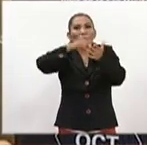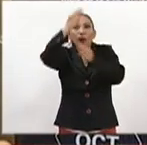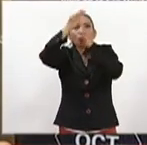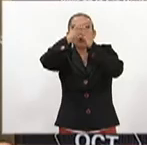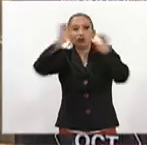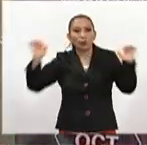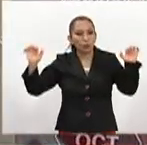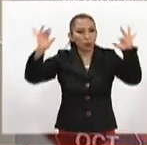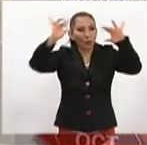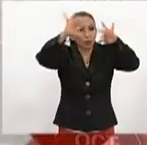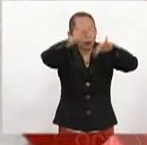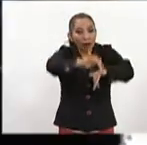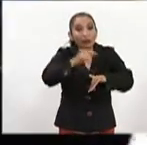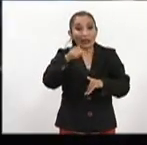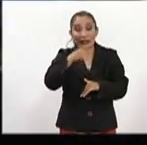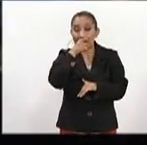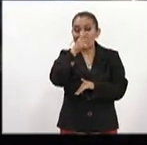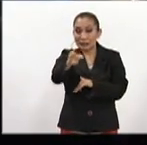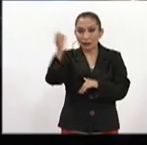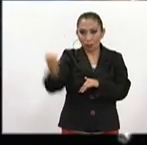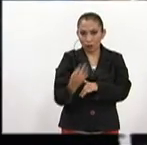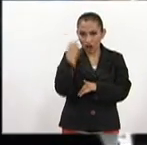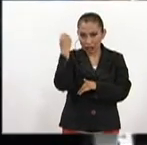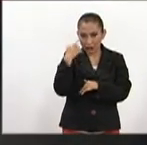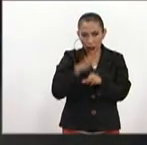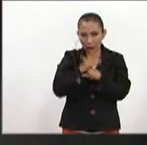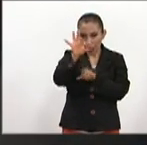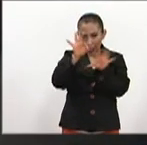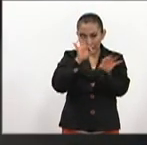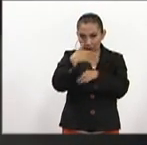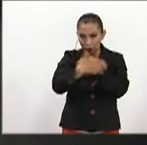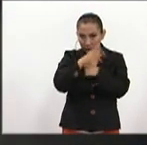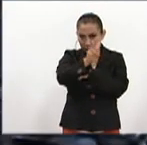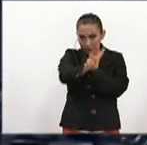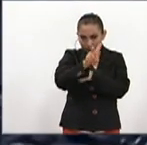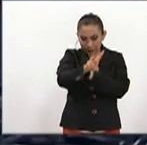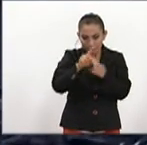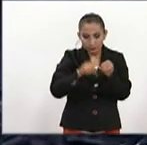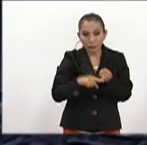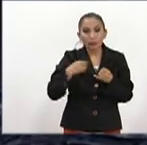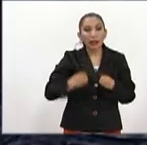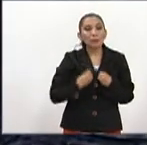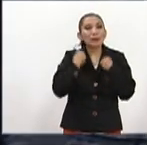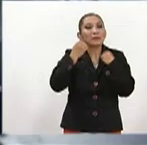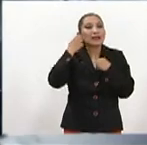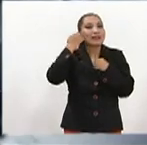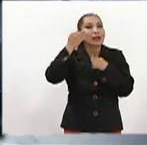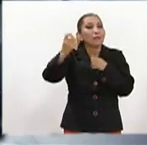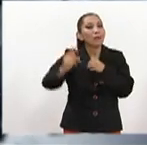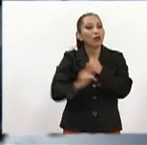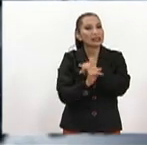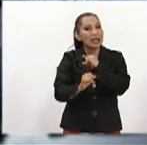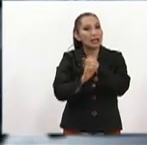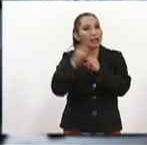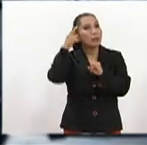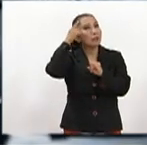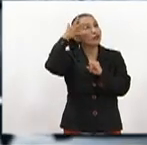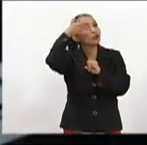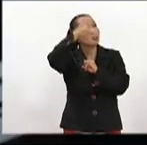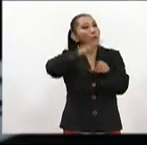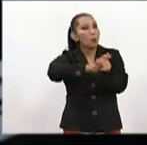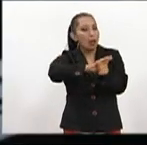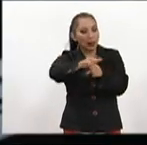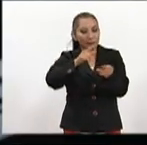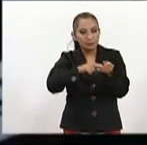mundo audiovisual. Destacan las ponencias en este evento el próximo viernes, Vivir en la Era Digital, los retos hacia el